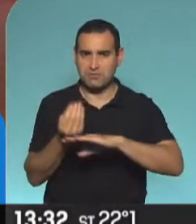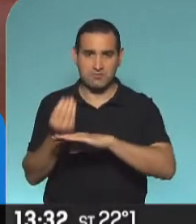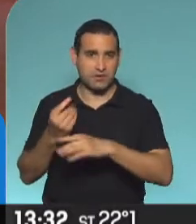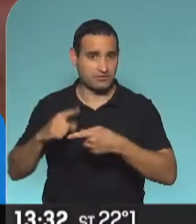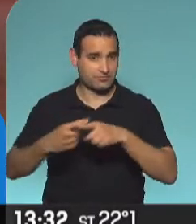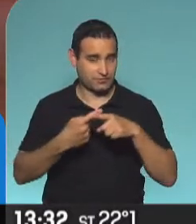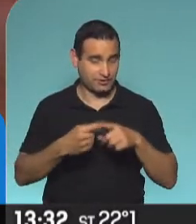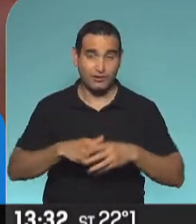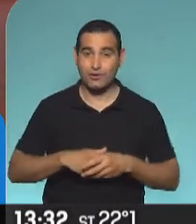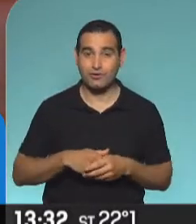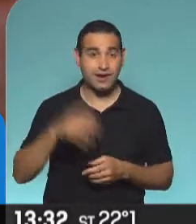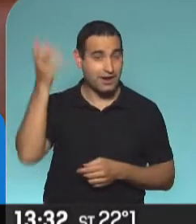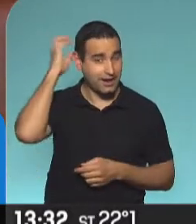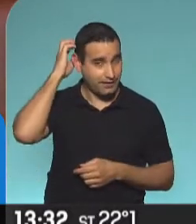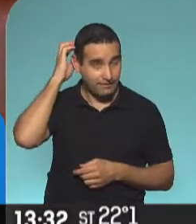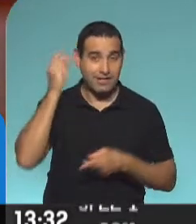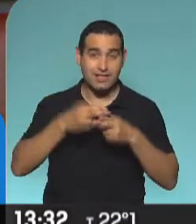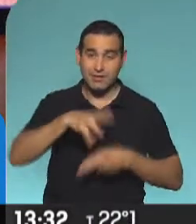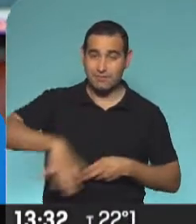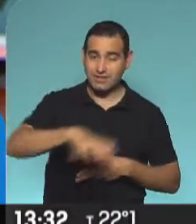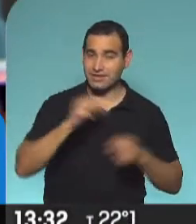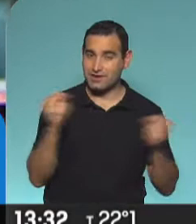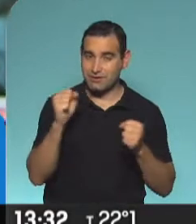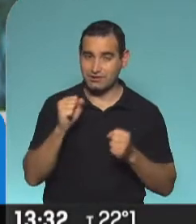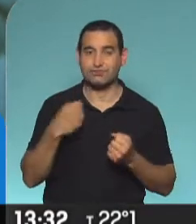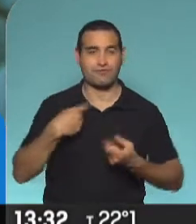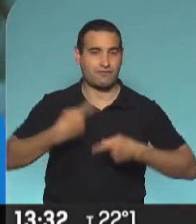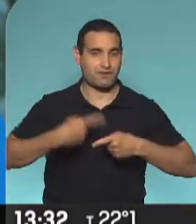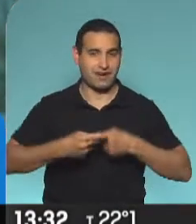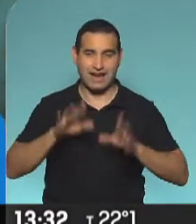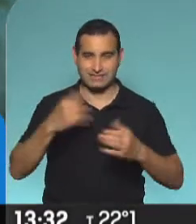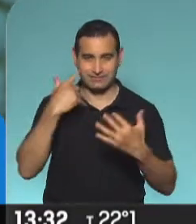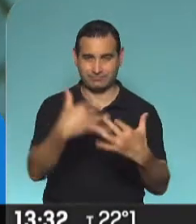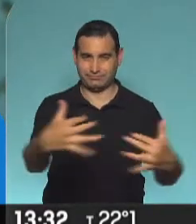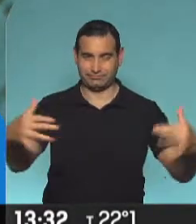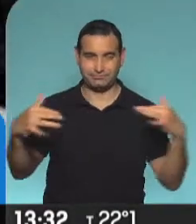Eva Perón, en Plaza de Mayo, así lo celebraba frente a la multitud.